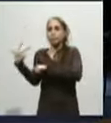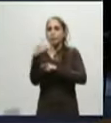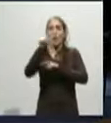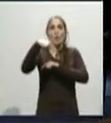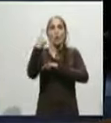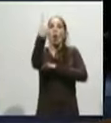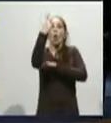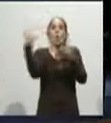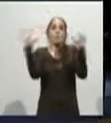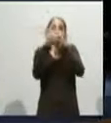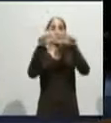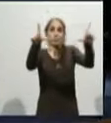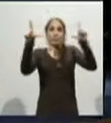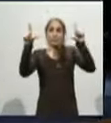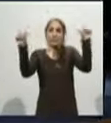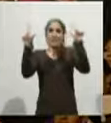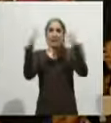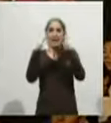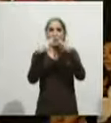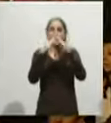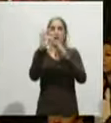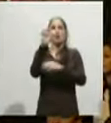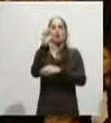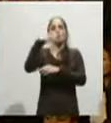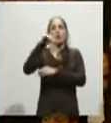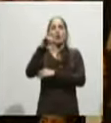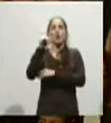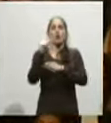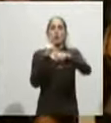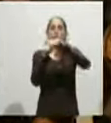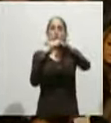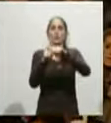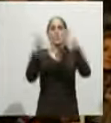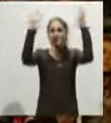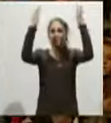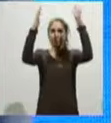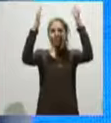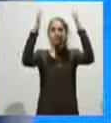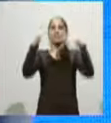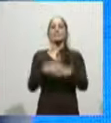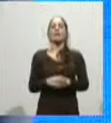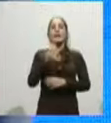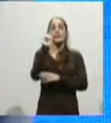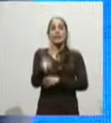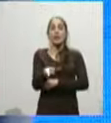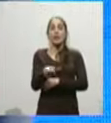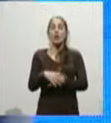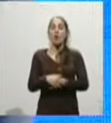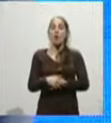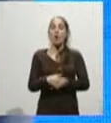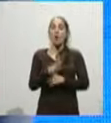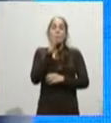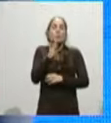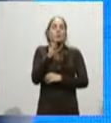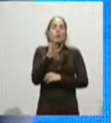imagen, es de Tony Cruz. la dirección. Y por un motivo más que